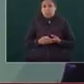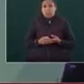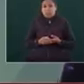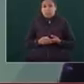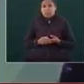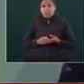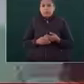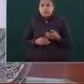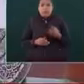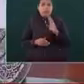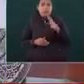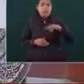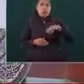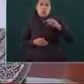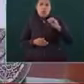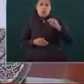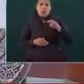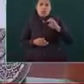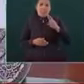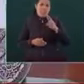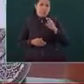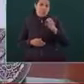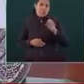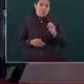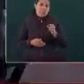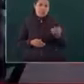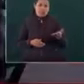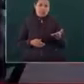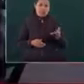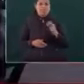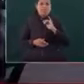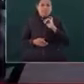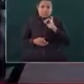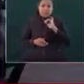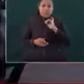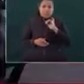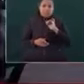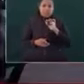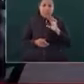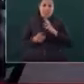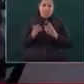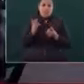Los Moneros. Ahí sí, de varios diarios.